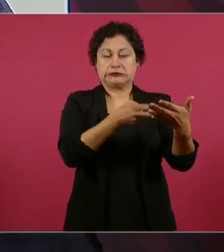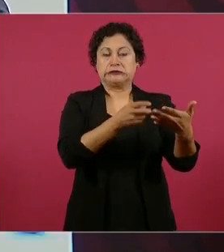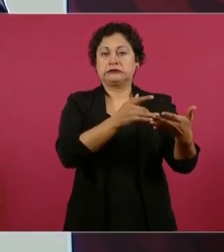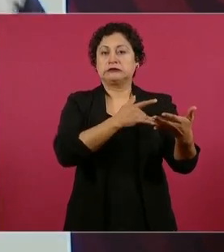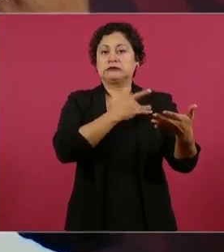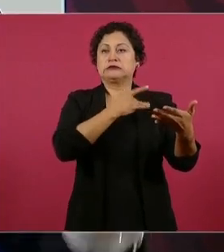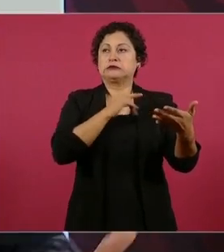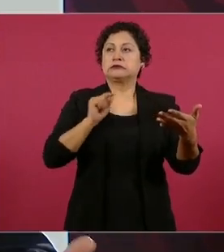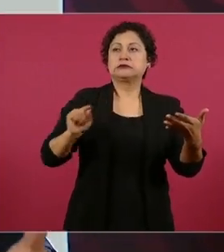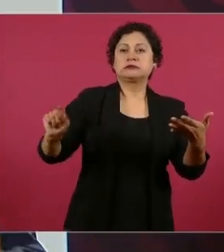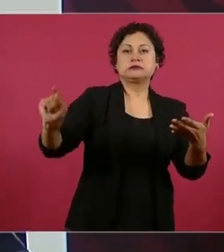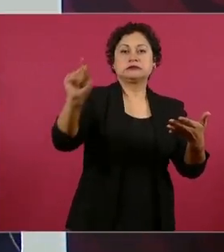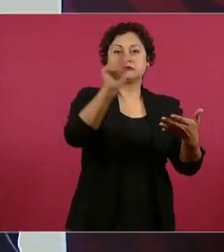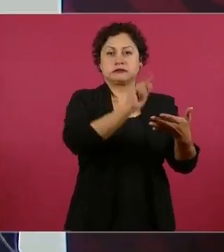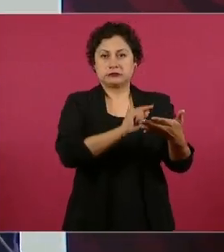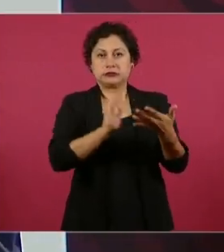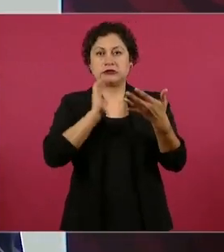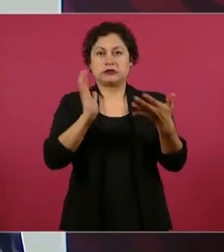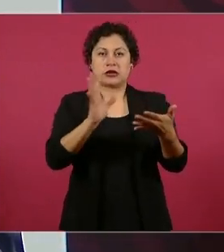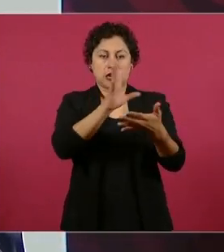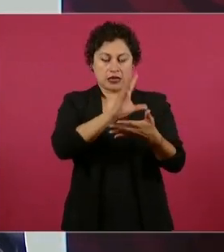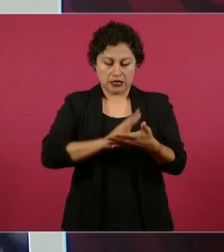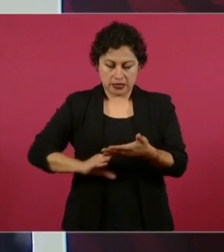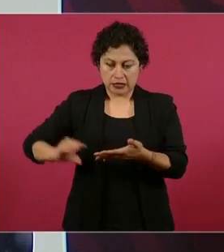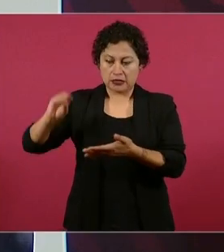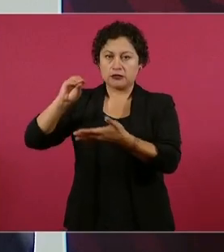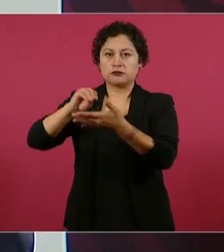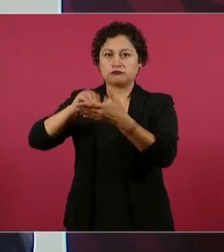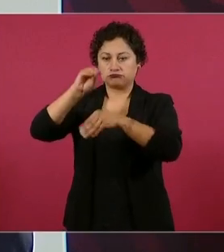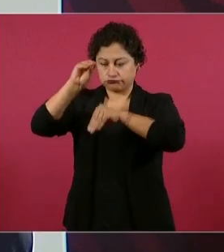y elaborar un plan